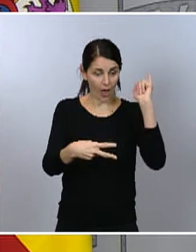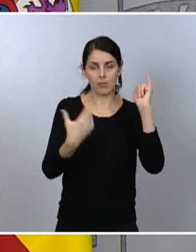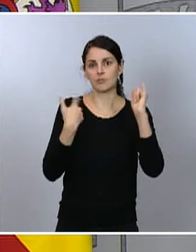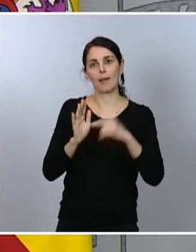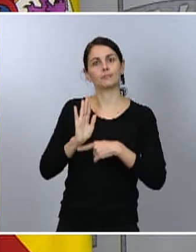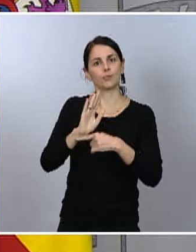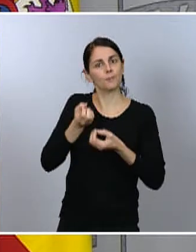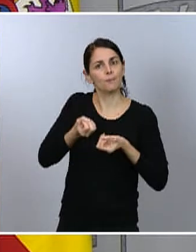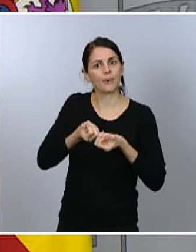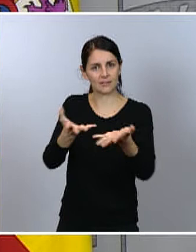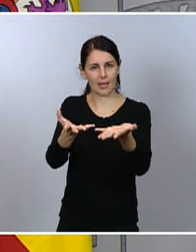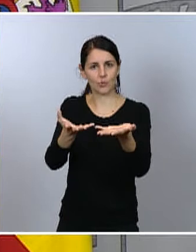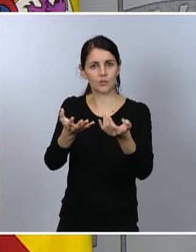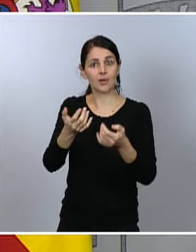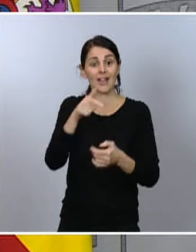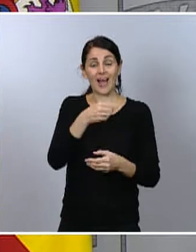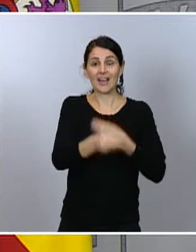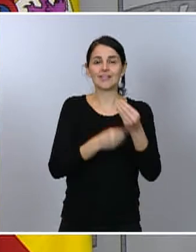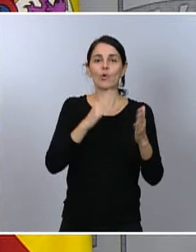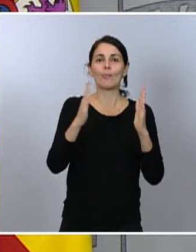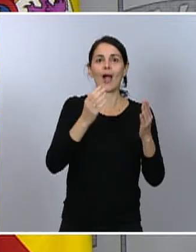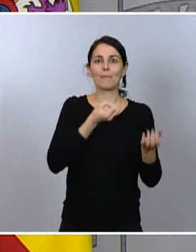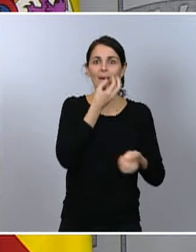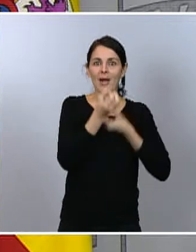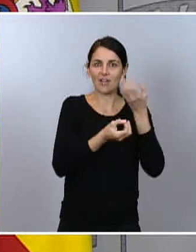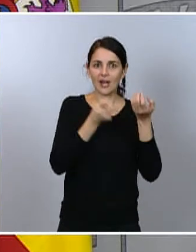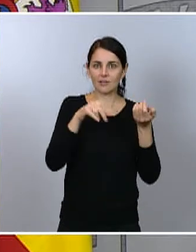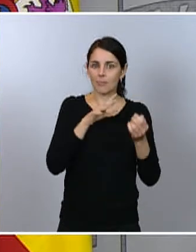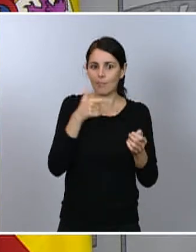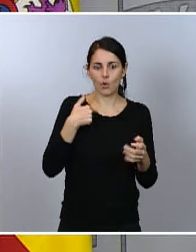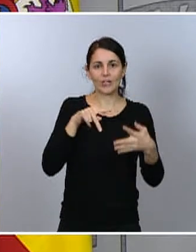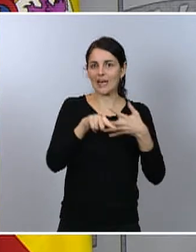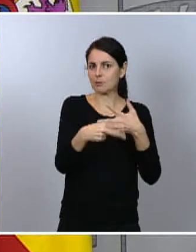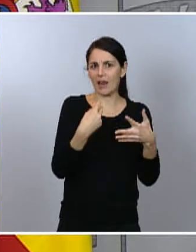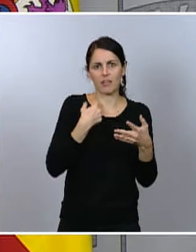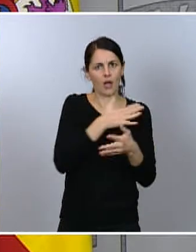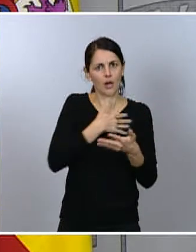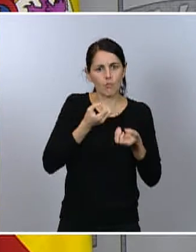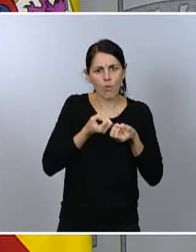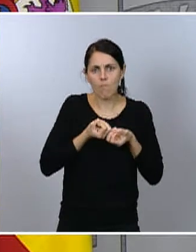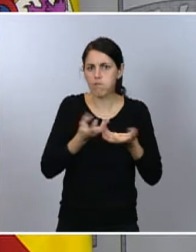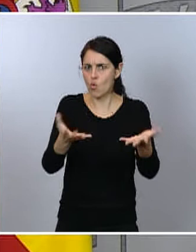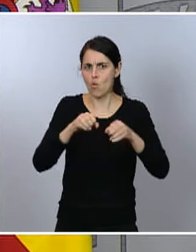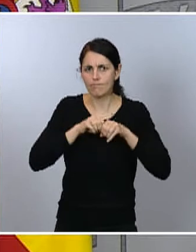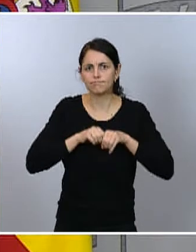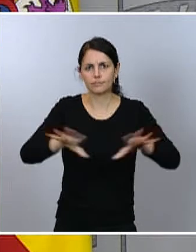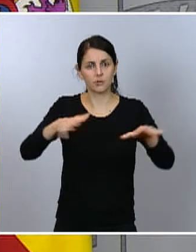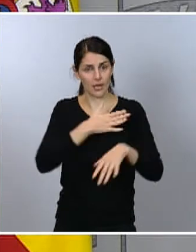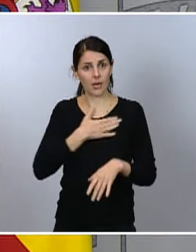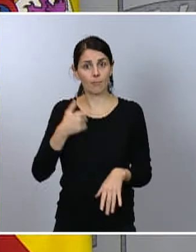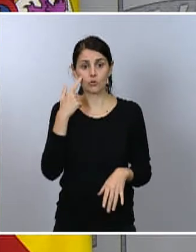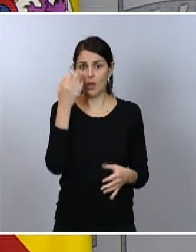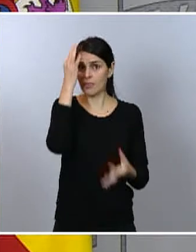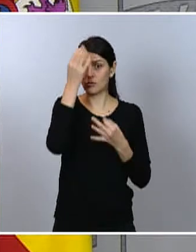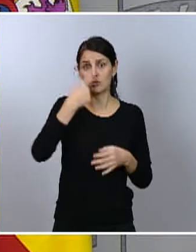hicimos en primavera, en un ejercicio de transparencia. Estos datos están ya disponibles. Creemos que, bueno, que